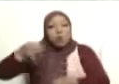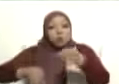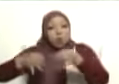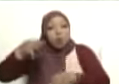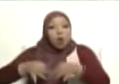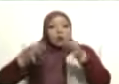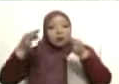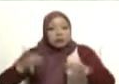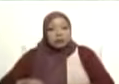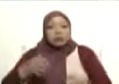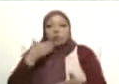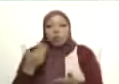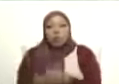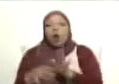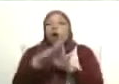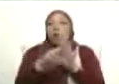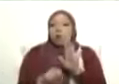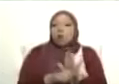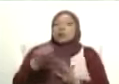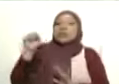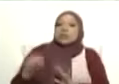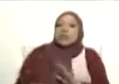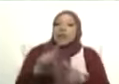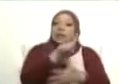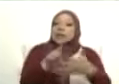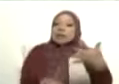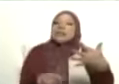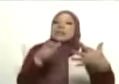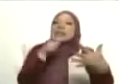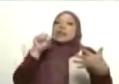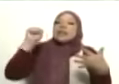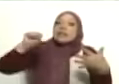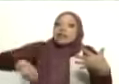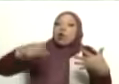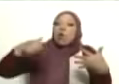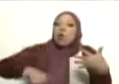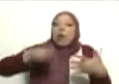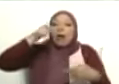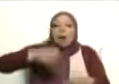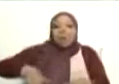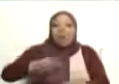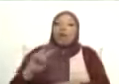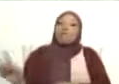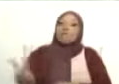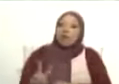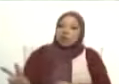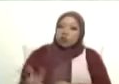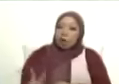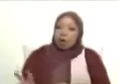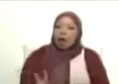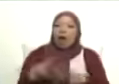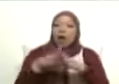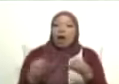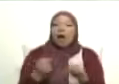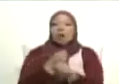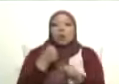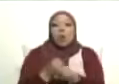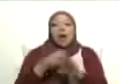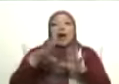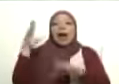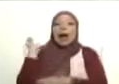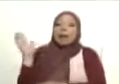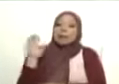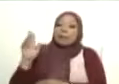aseguró y dio la constitucionalidad de las 5 preguntas que se le realizaron el día de hoy al pueblo venezolano, y también la Asamblea Nacional